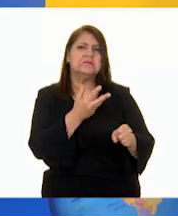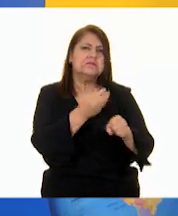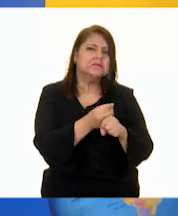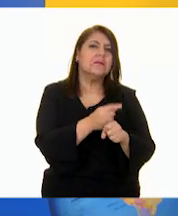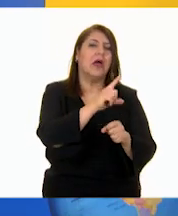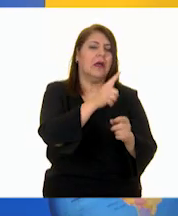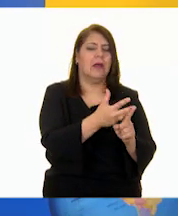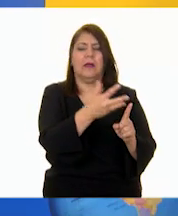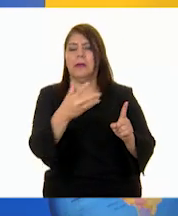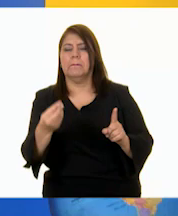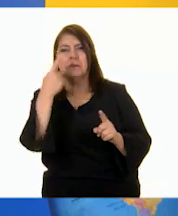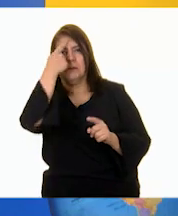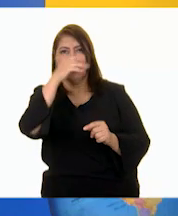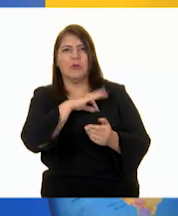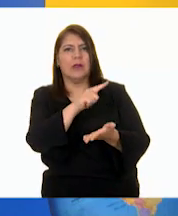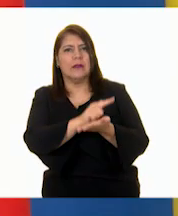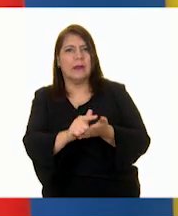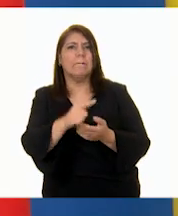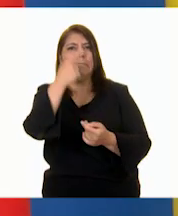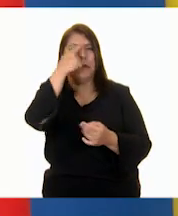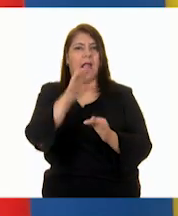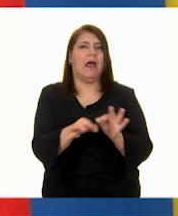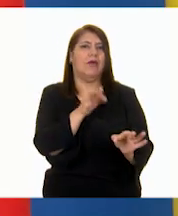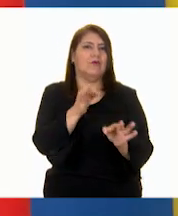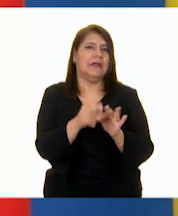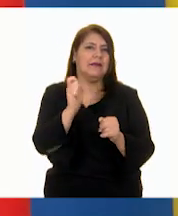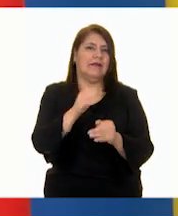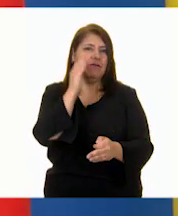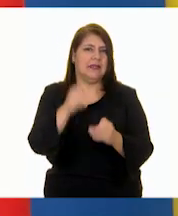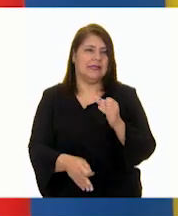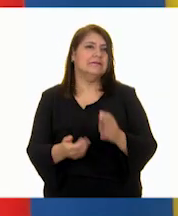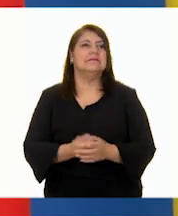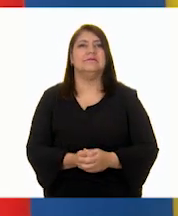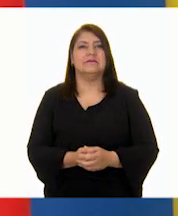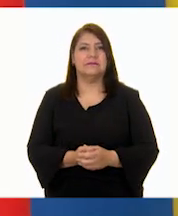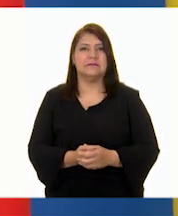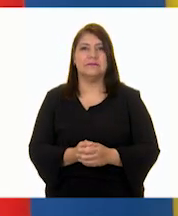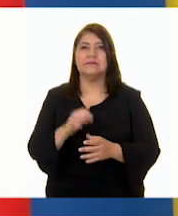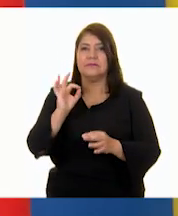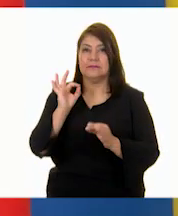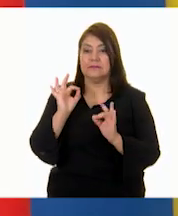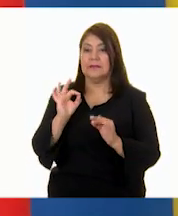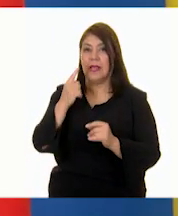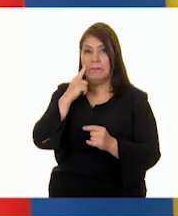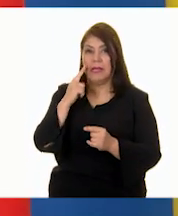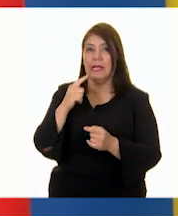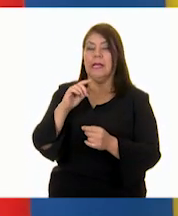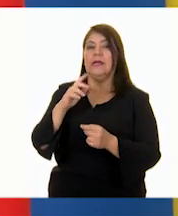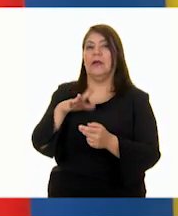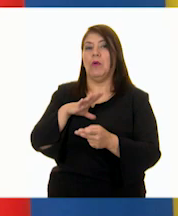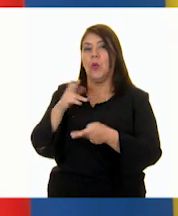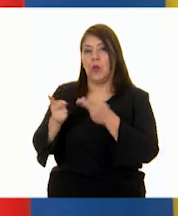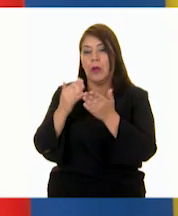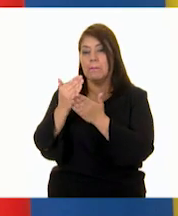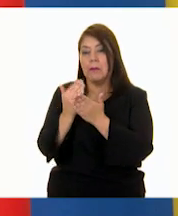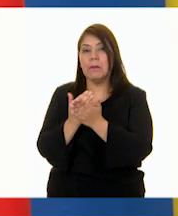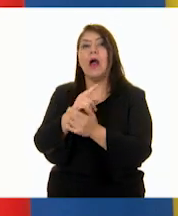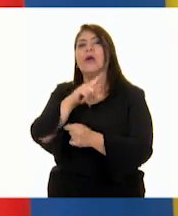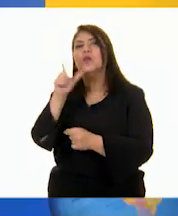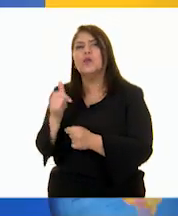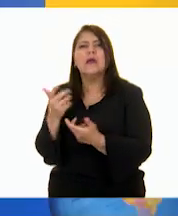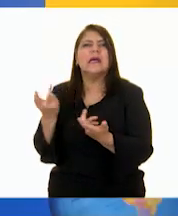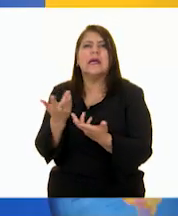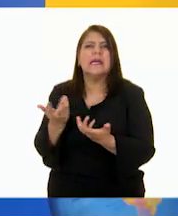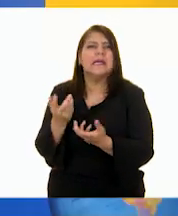limpio para tener su versión final. Así es. Maestro, ya que tenemos nuestra última versión del cuestionario, ¿qué necesitamos?